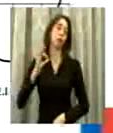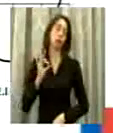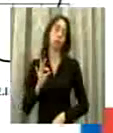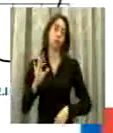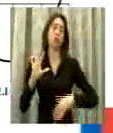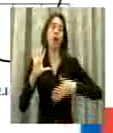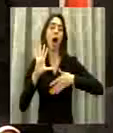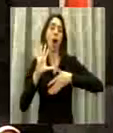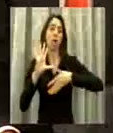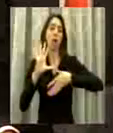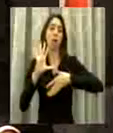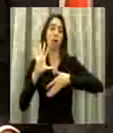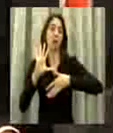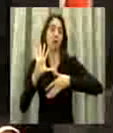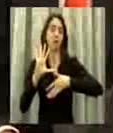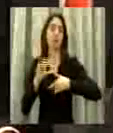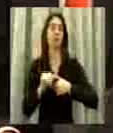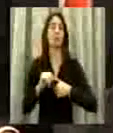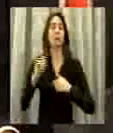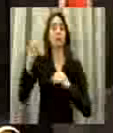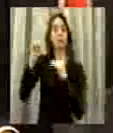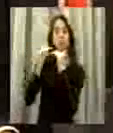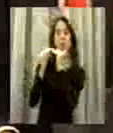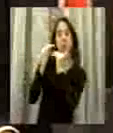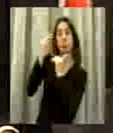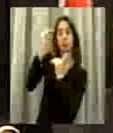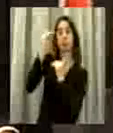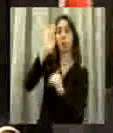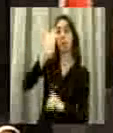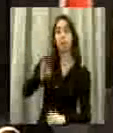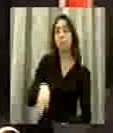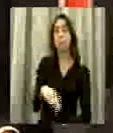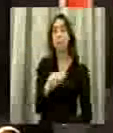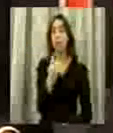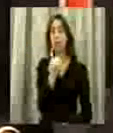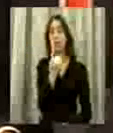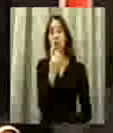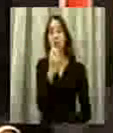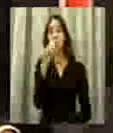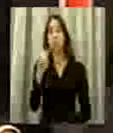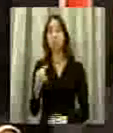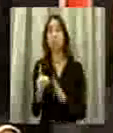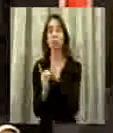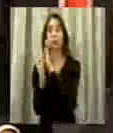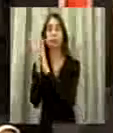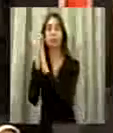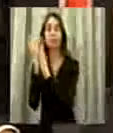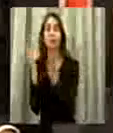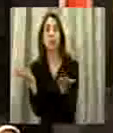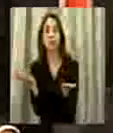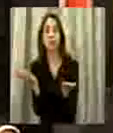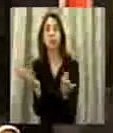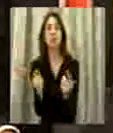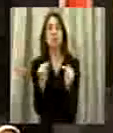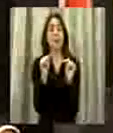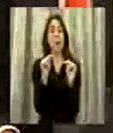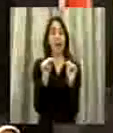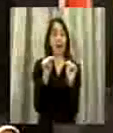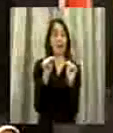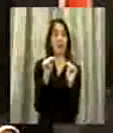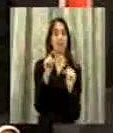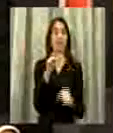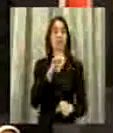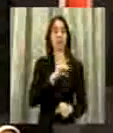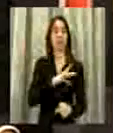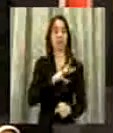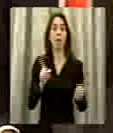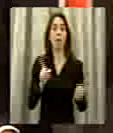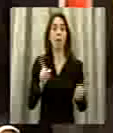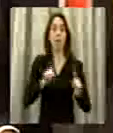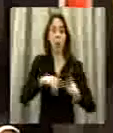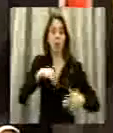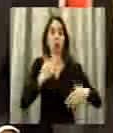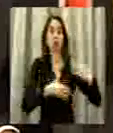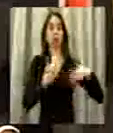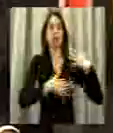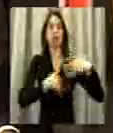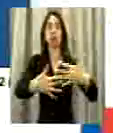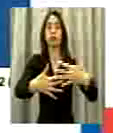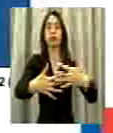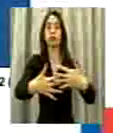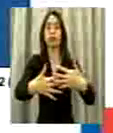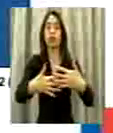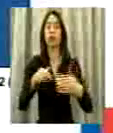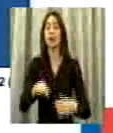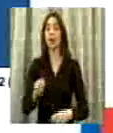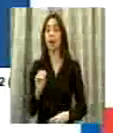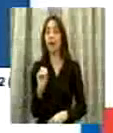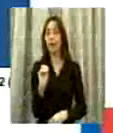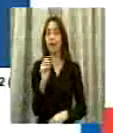de América Latina, está creciendo a menos del 1%. Y es en este escenario en que Chile recupera su dinamismo y ya